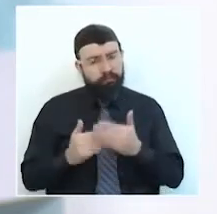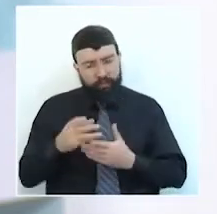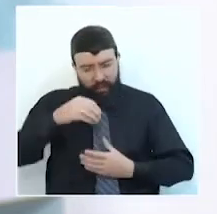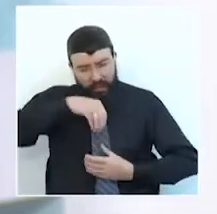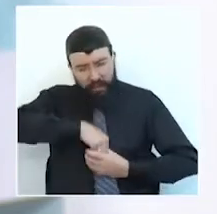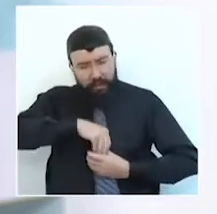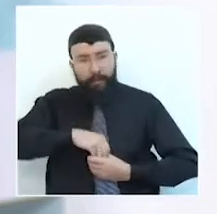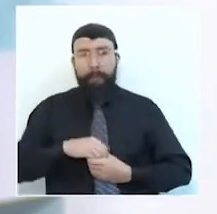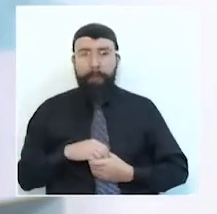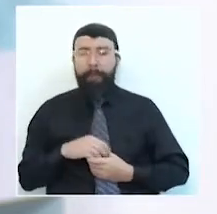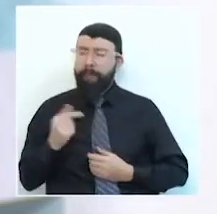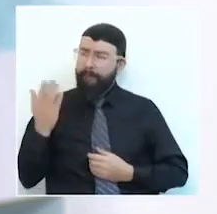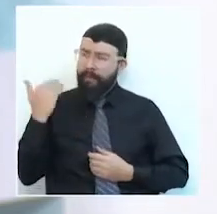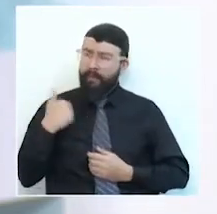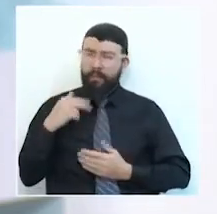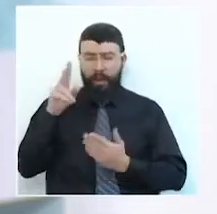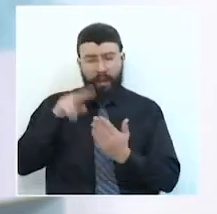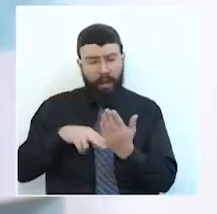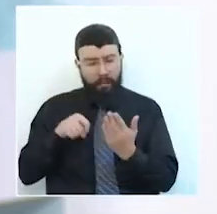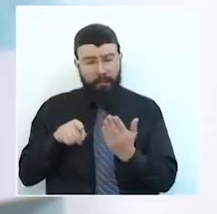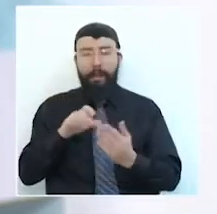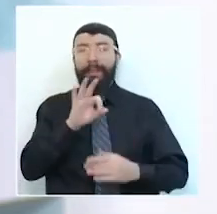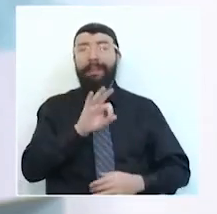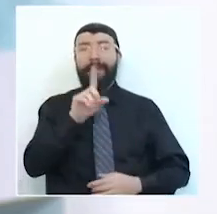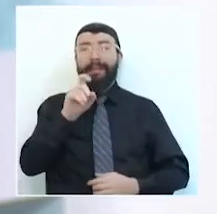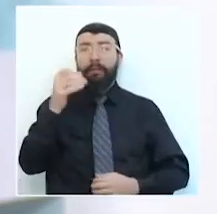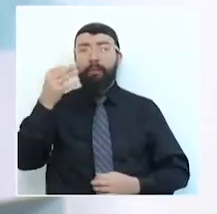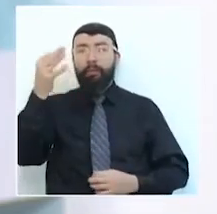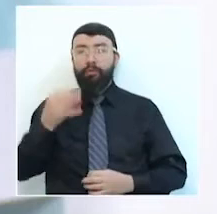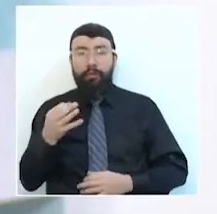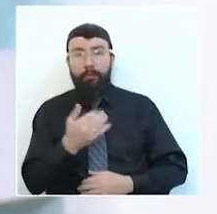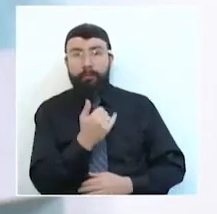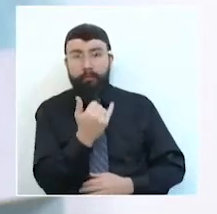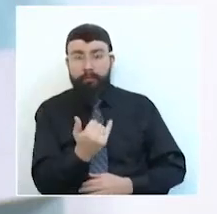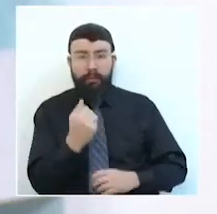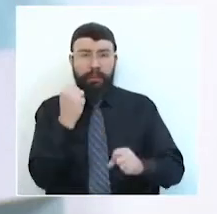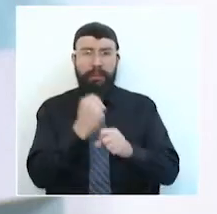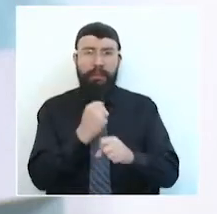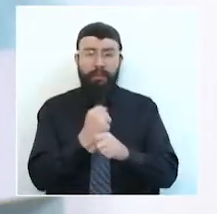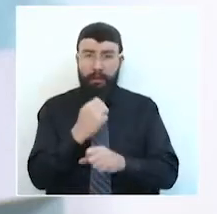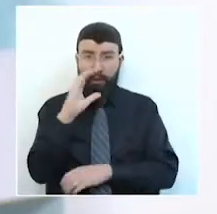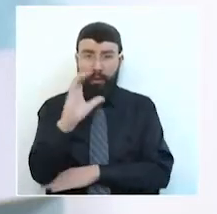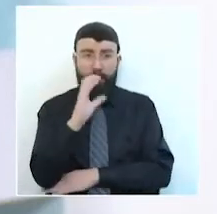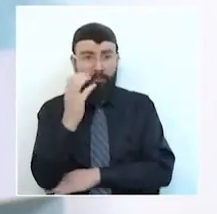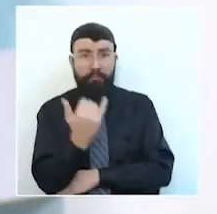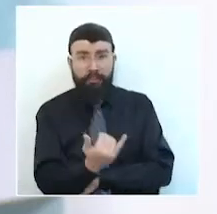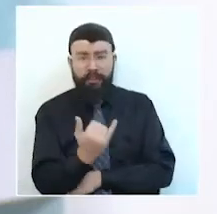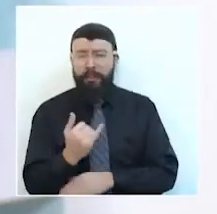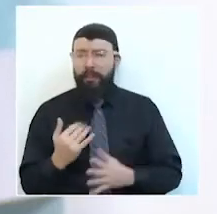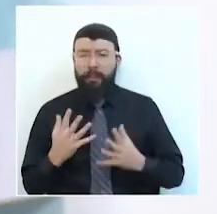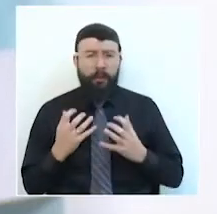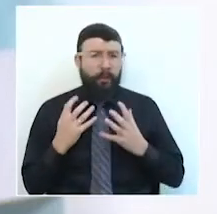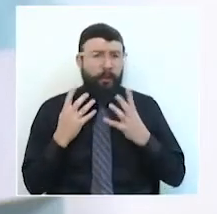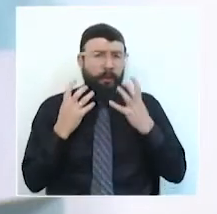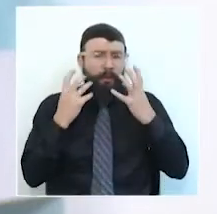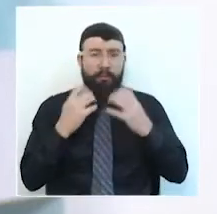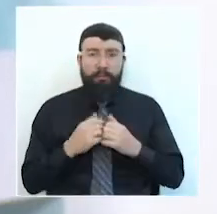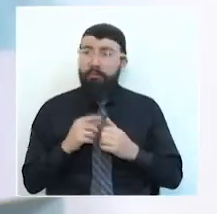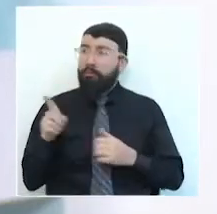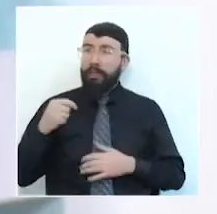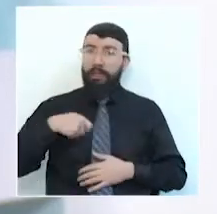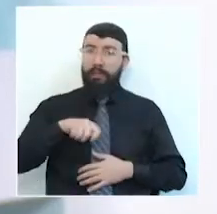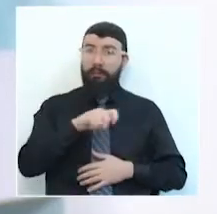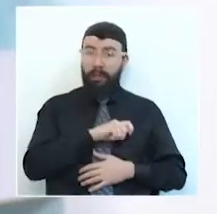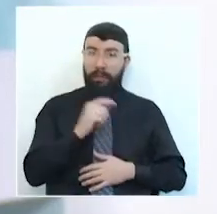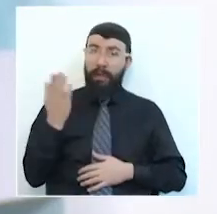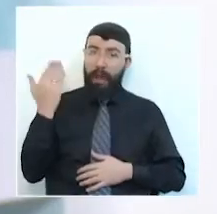aquí leía el otro día que el 36% de los trabajadores en colombia sufren de estrés en españa el